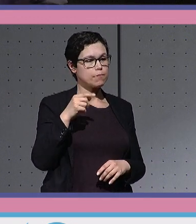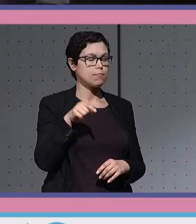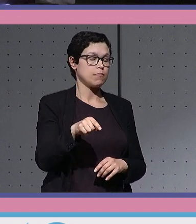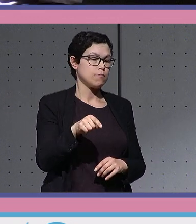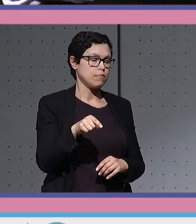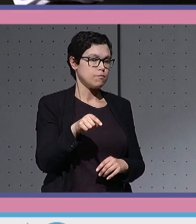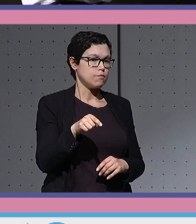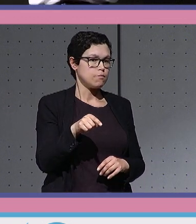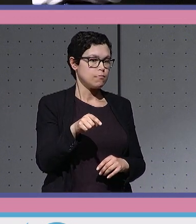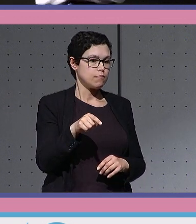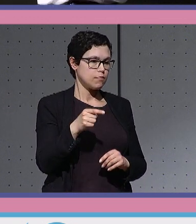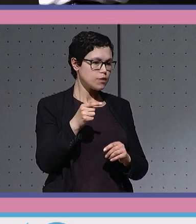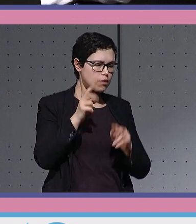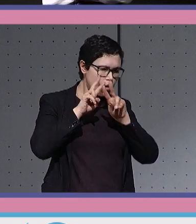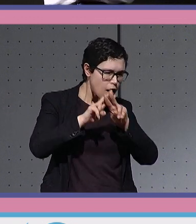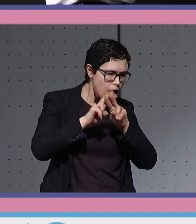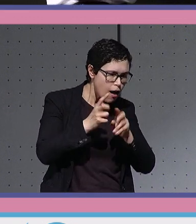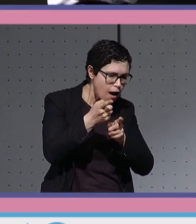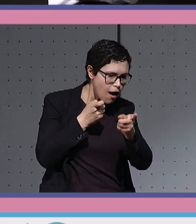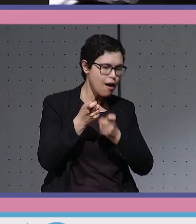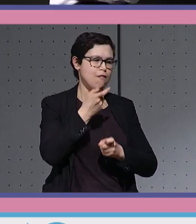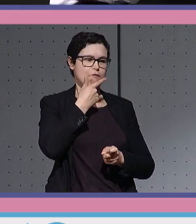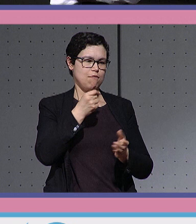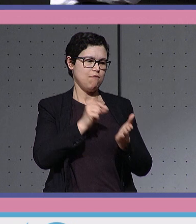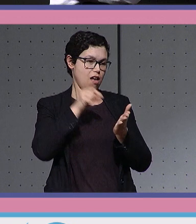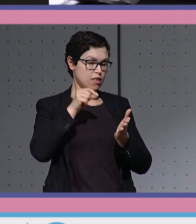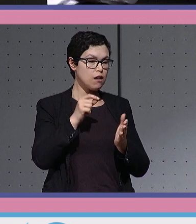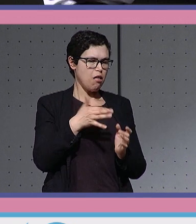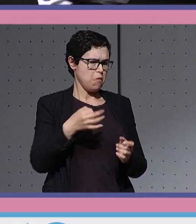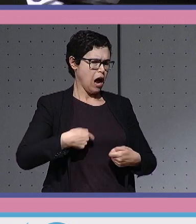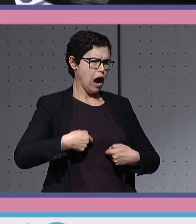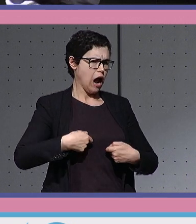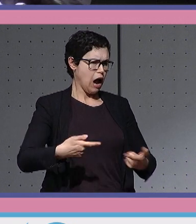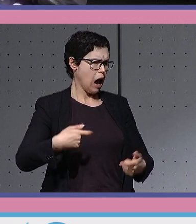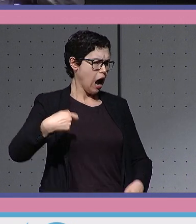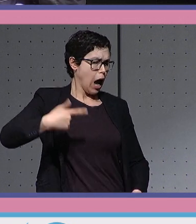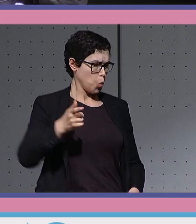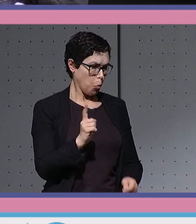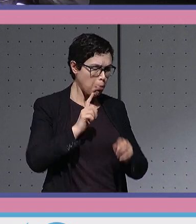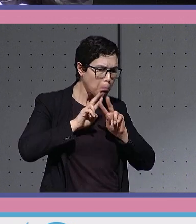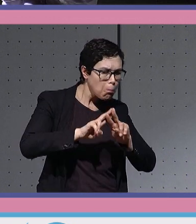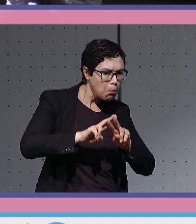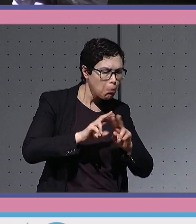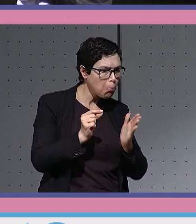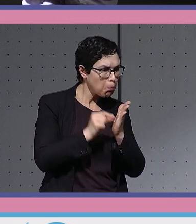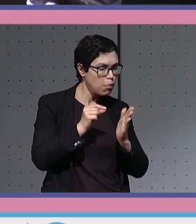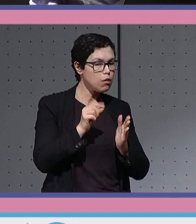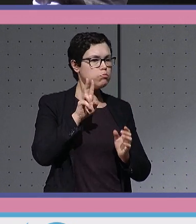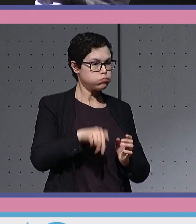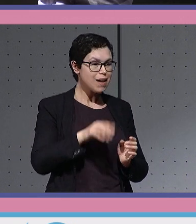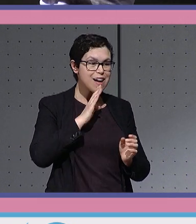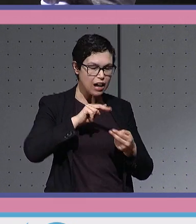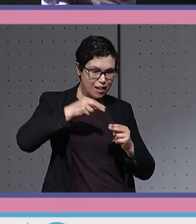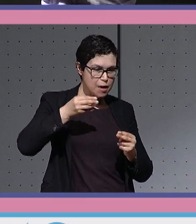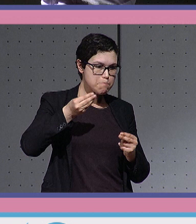Son relativamente fáciles de estudiar y no caros de estudiar y representan en este momento el 8%